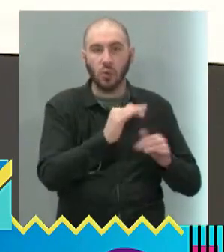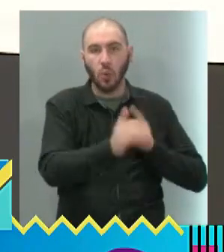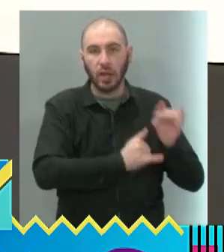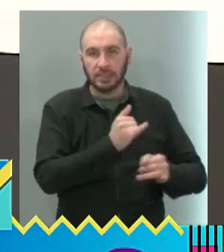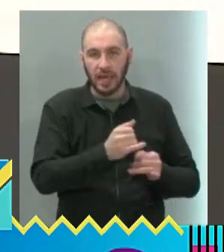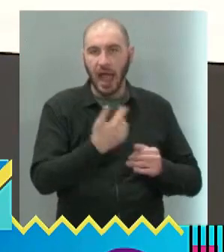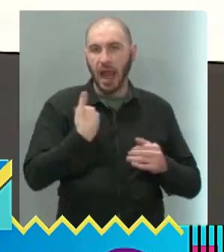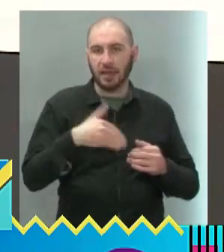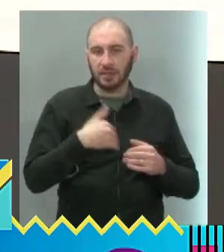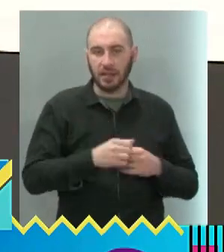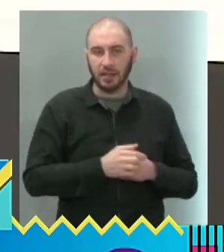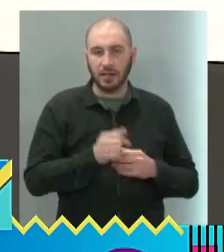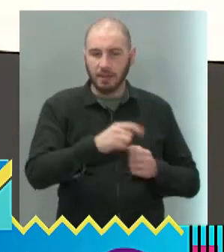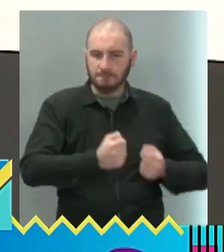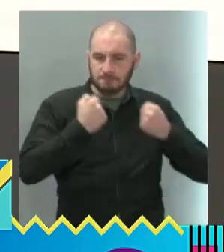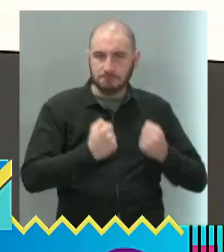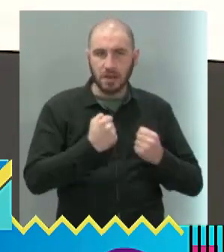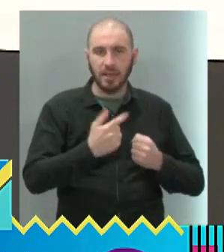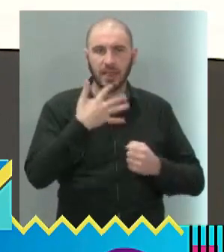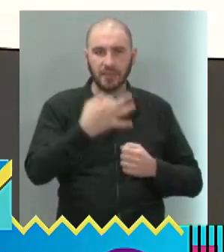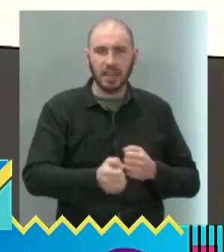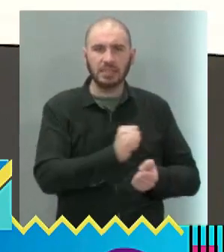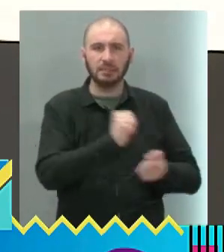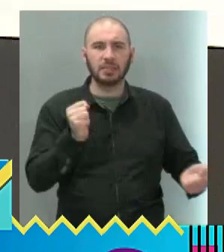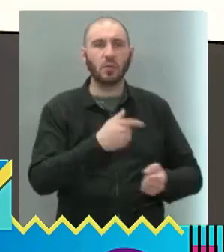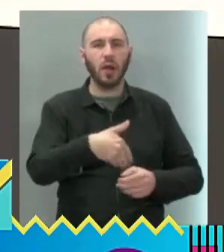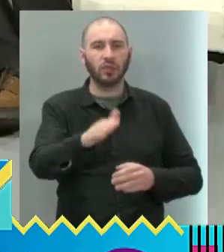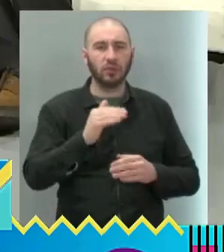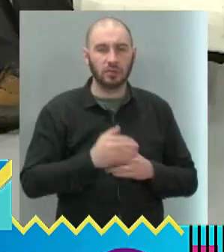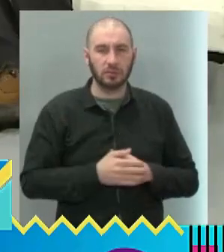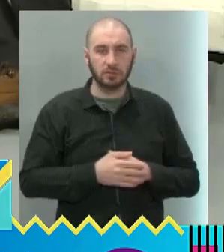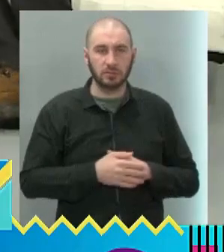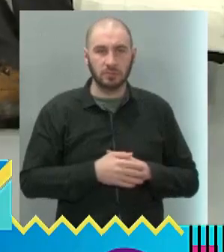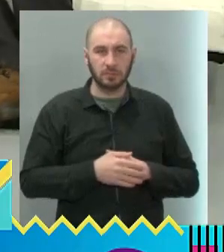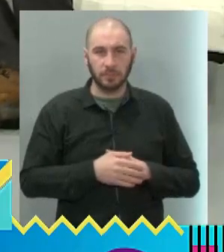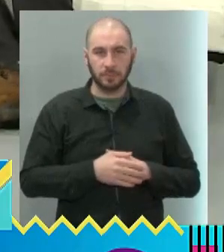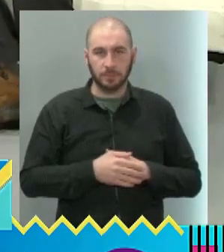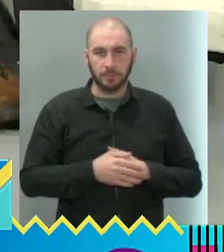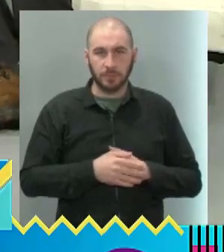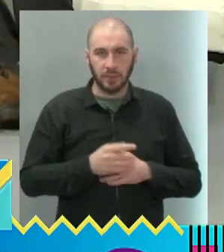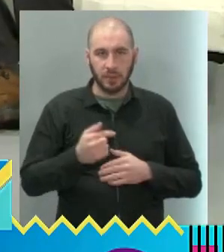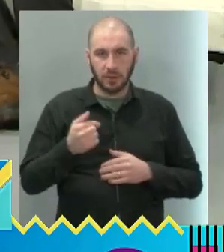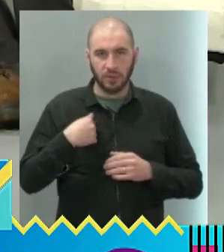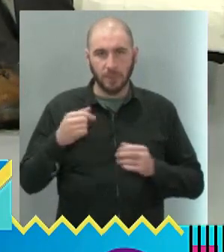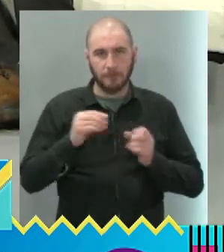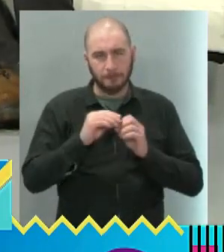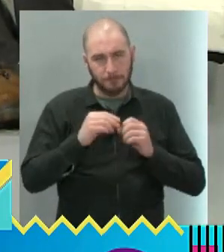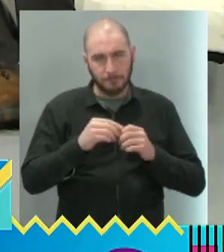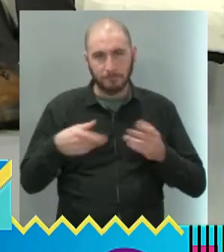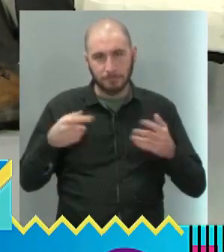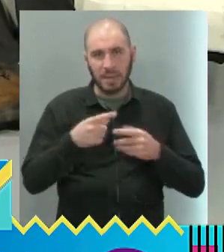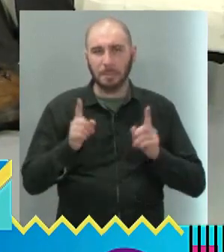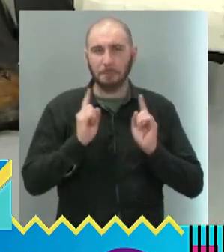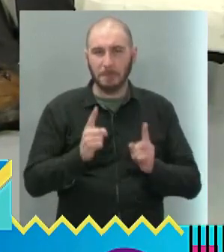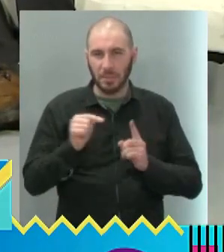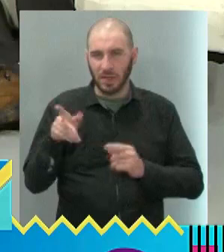que Argentina se consolida y es verdaderamente independiente? A ver, permíteme que te amplíe un poquito más en la misma